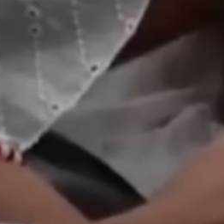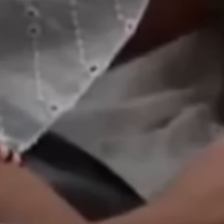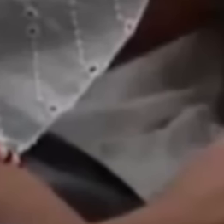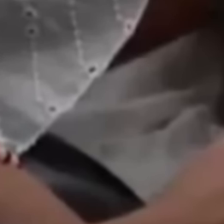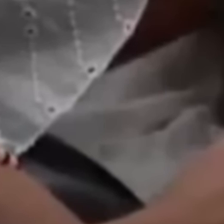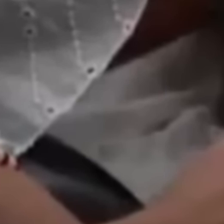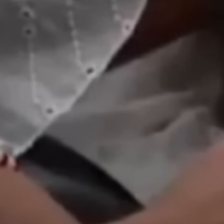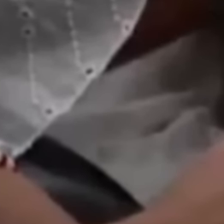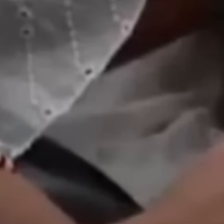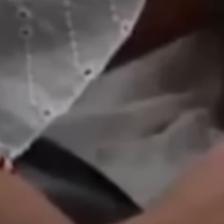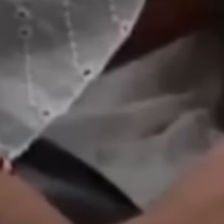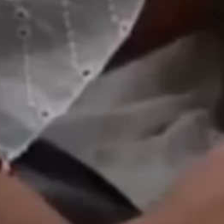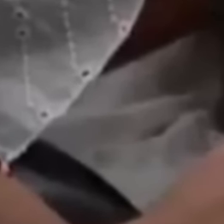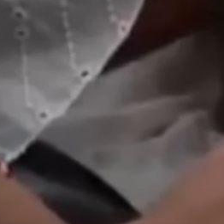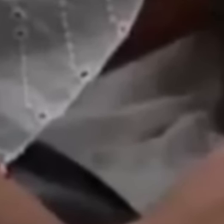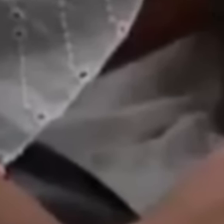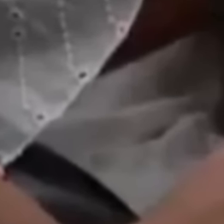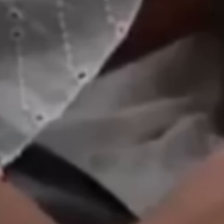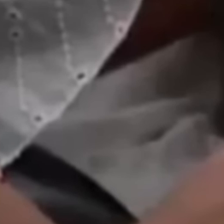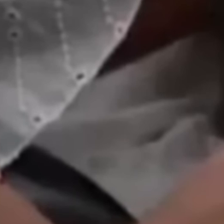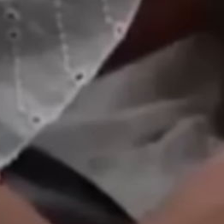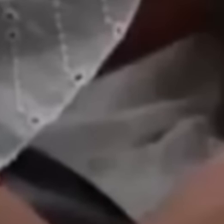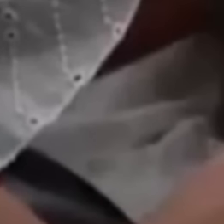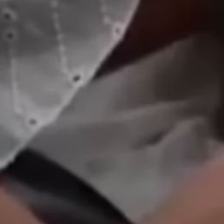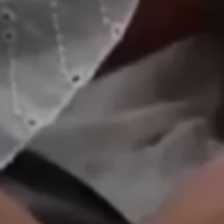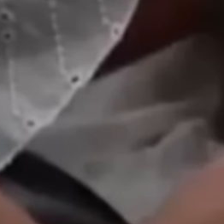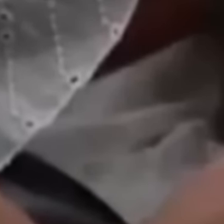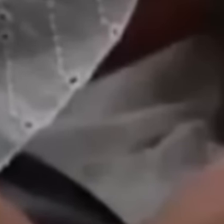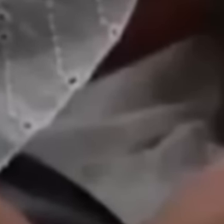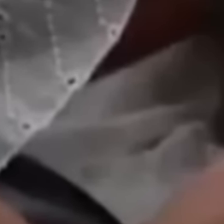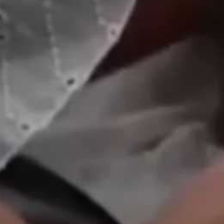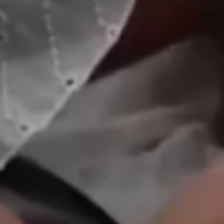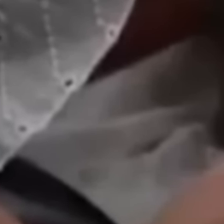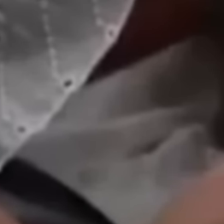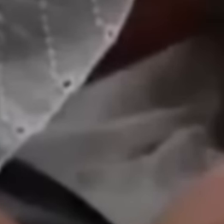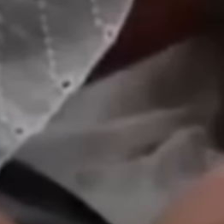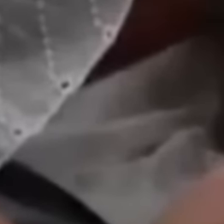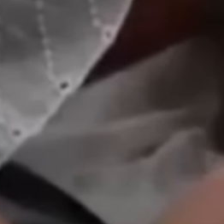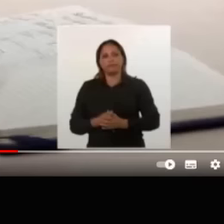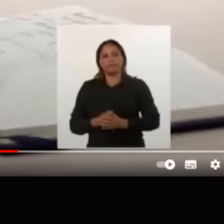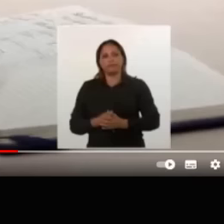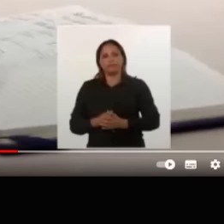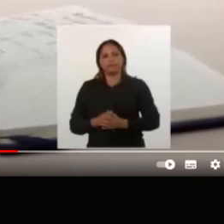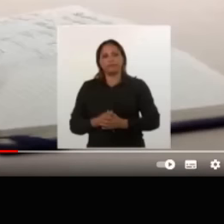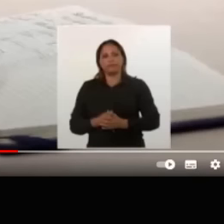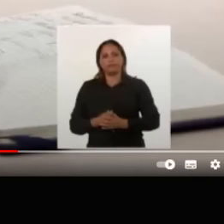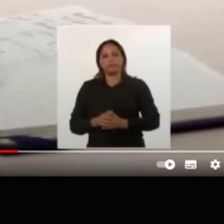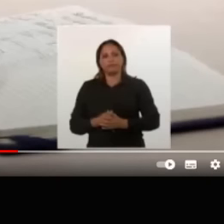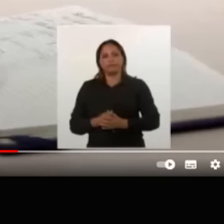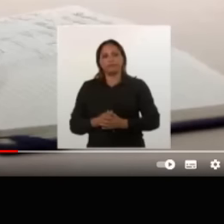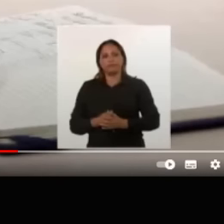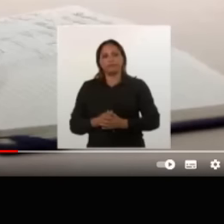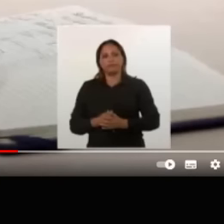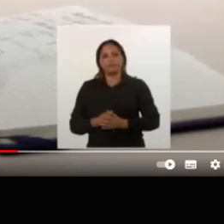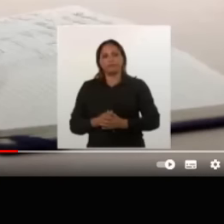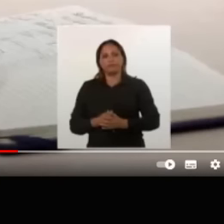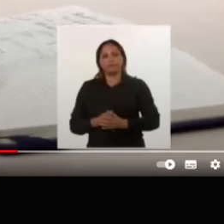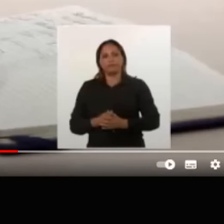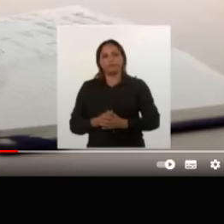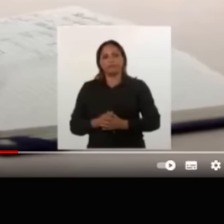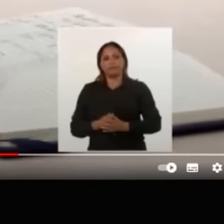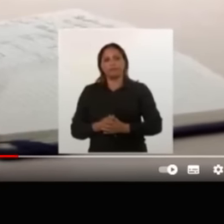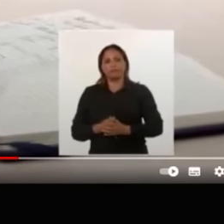manilla de oro y pulsito de changó es que son comunistas brujero esta gente son de todo esta gente son de todo los verdaderos